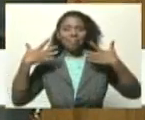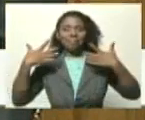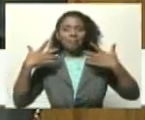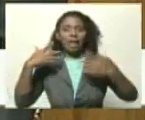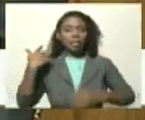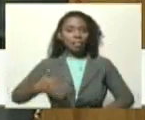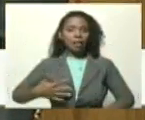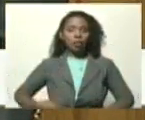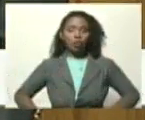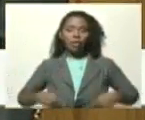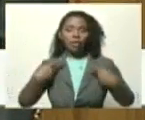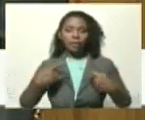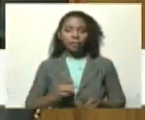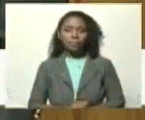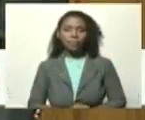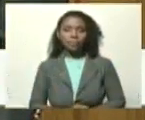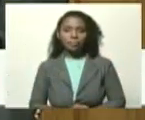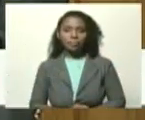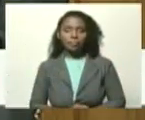vida.